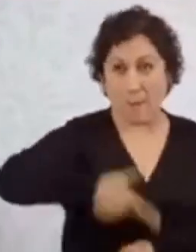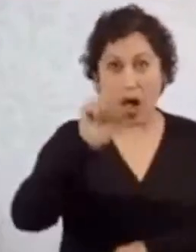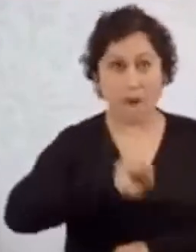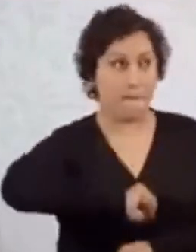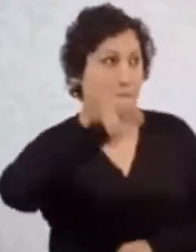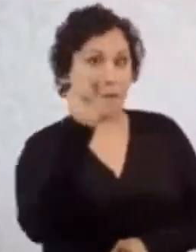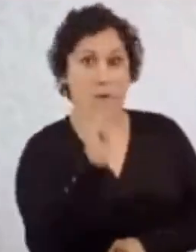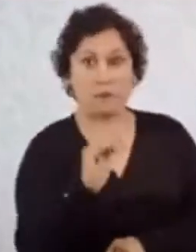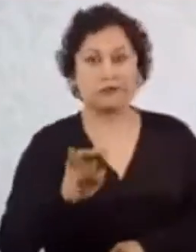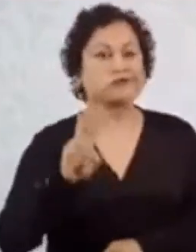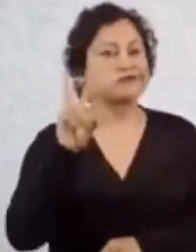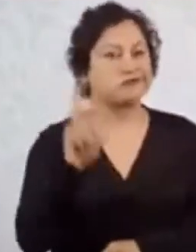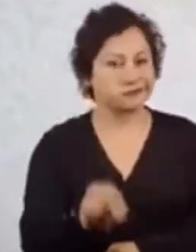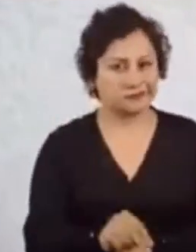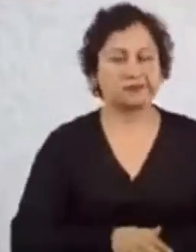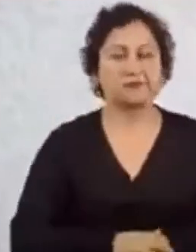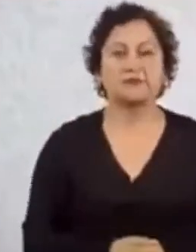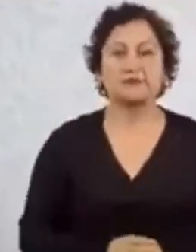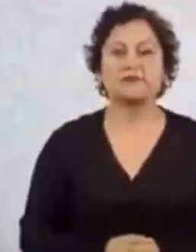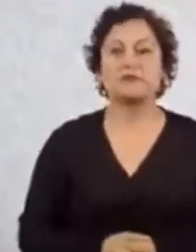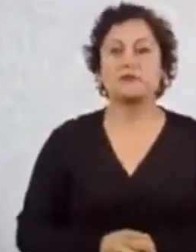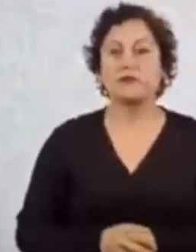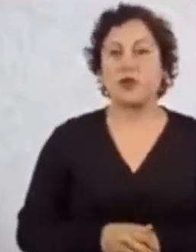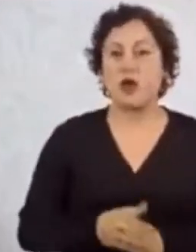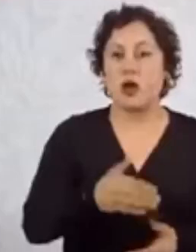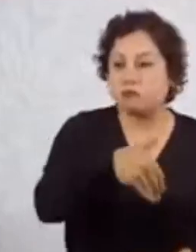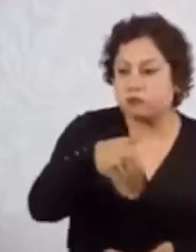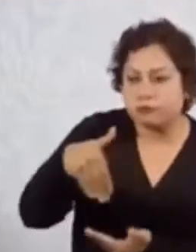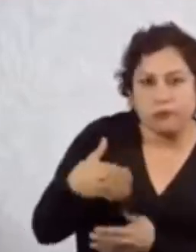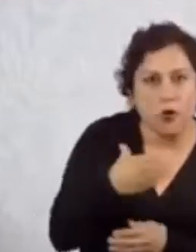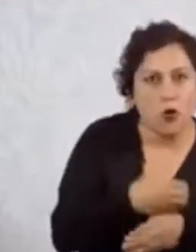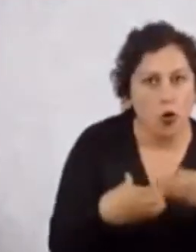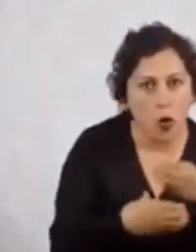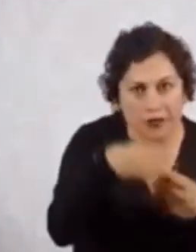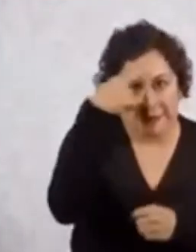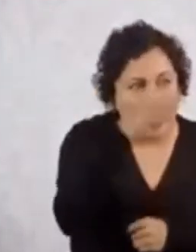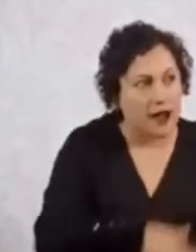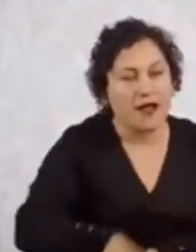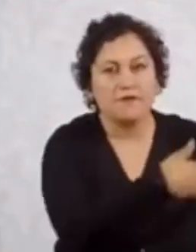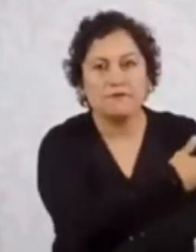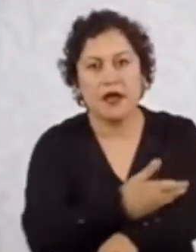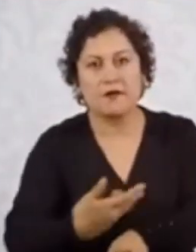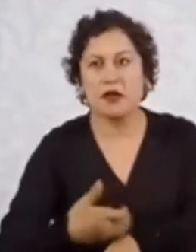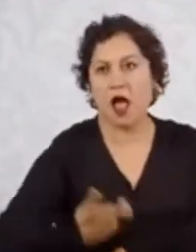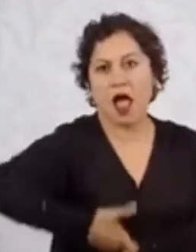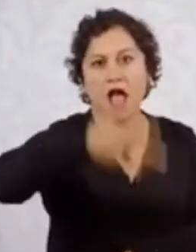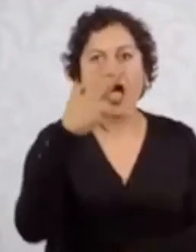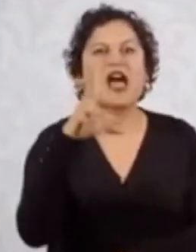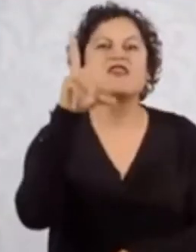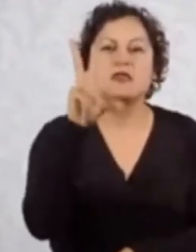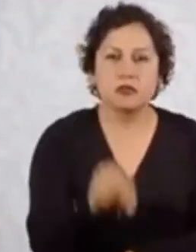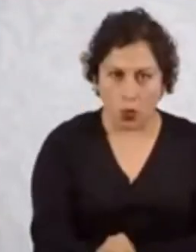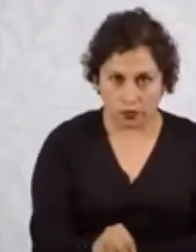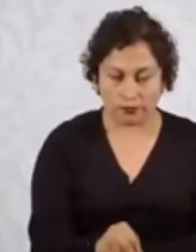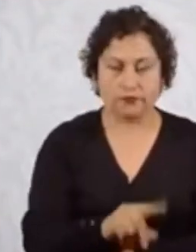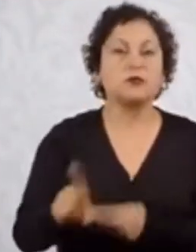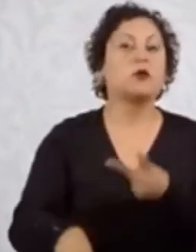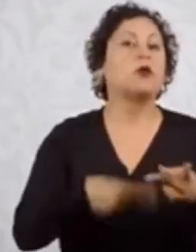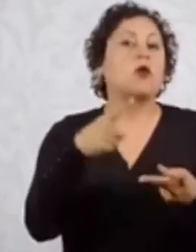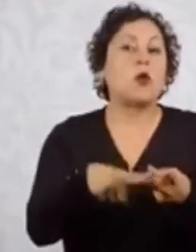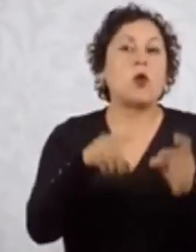es algo que se tiene que enfrentar, pero ya. Hay un libro, se me fue el nombre del autor, se los va a pasar un ratitito